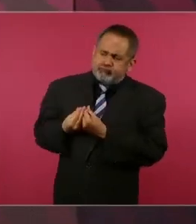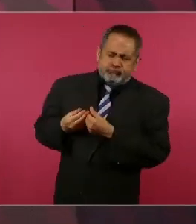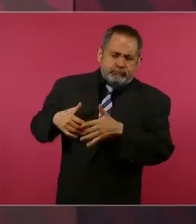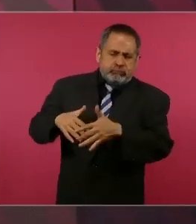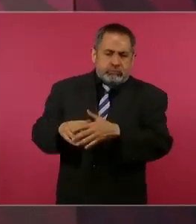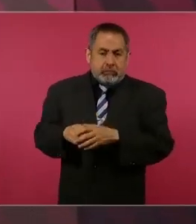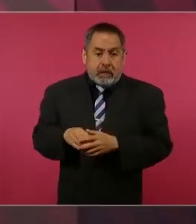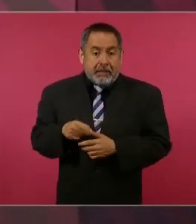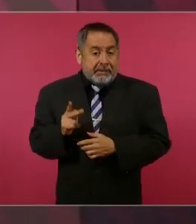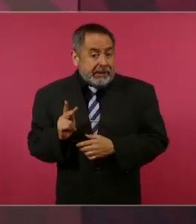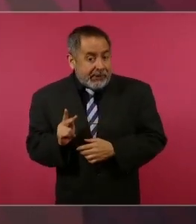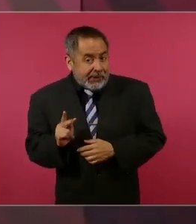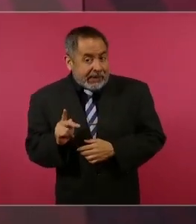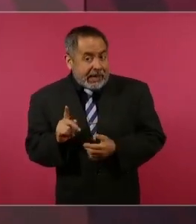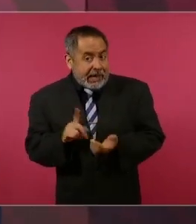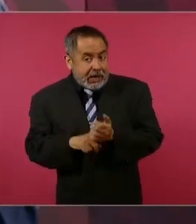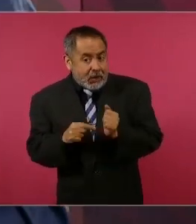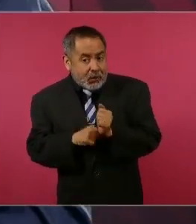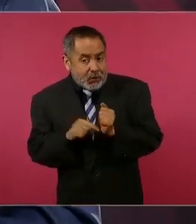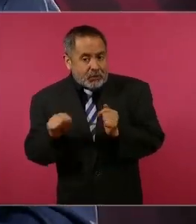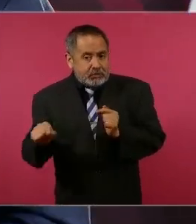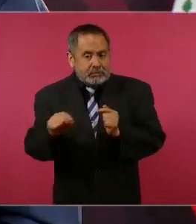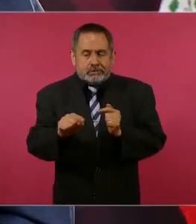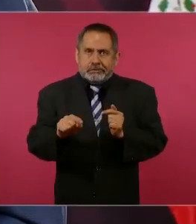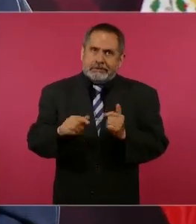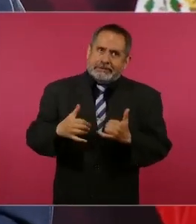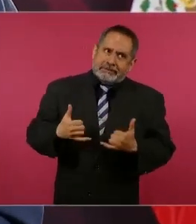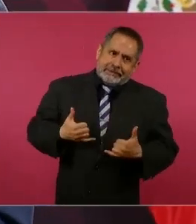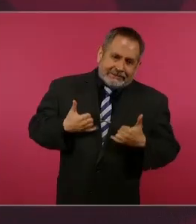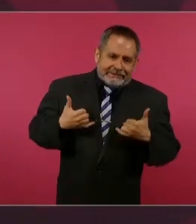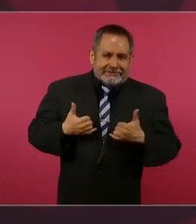Pero luego venían unos jóvenes